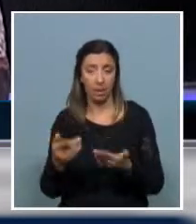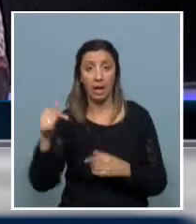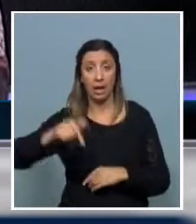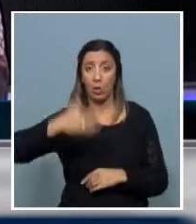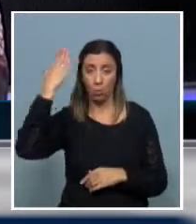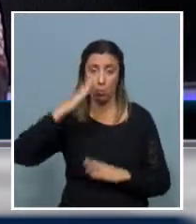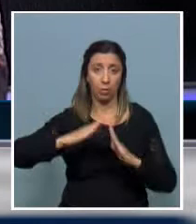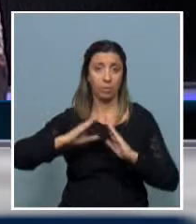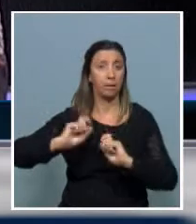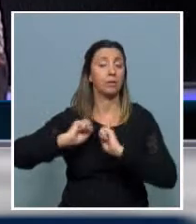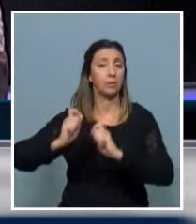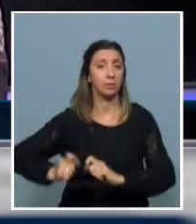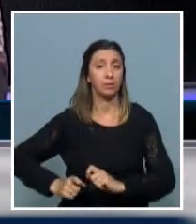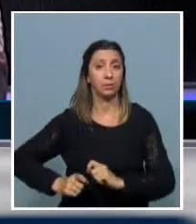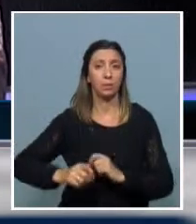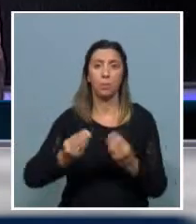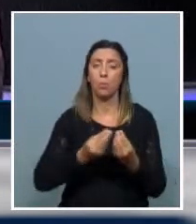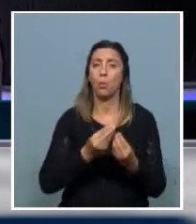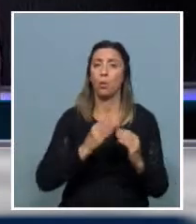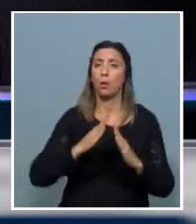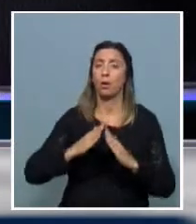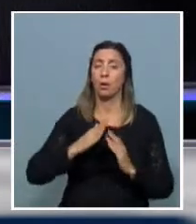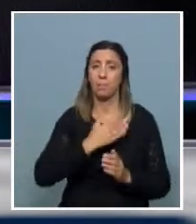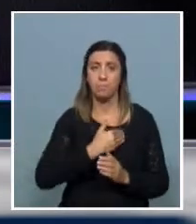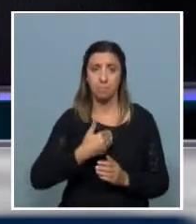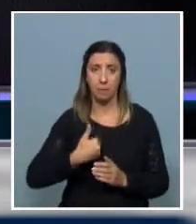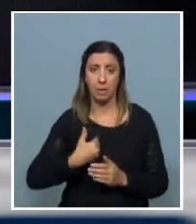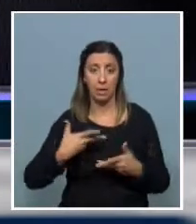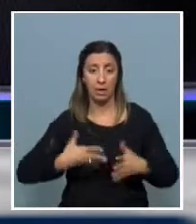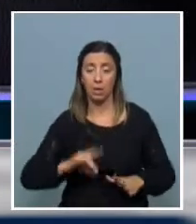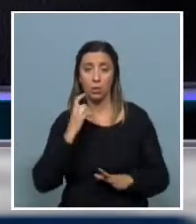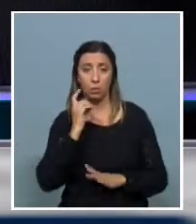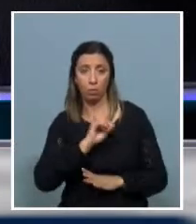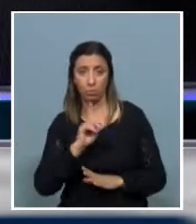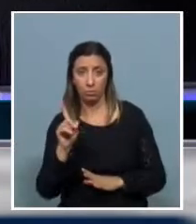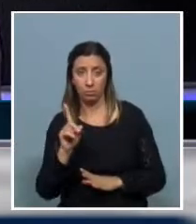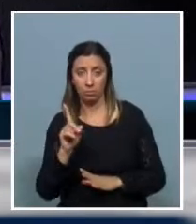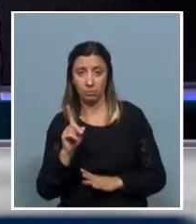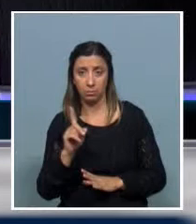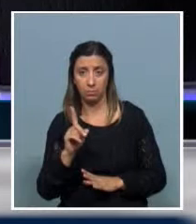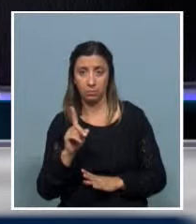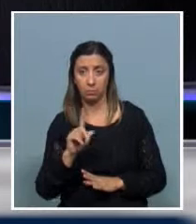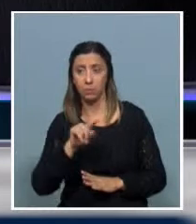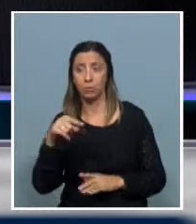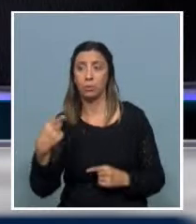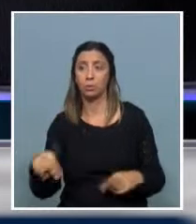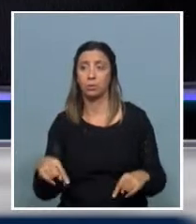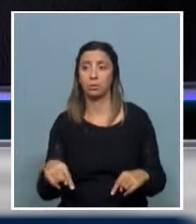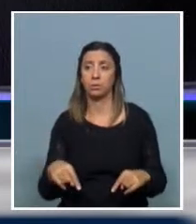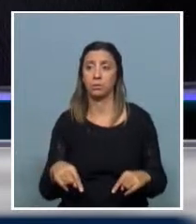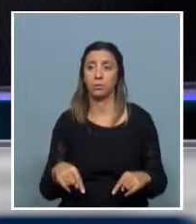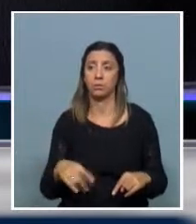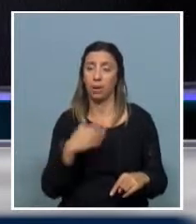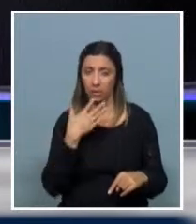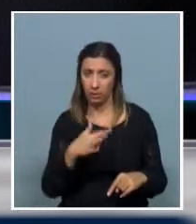ahora en la última entrega de San Luis muchísimas madres que no son nacidas en San Luis porque entran por el otro inciso,